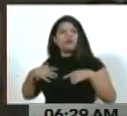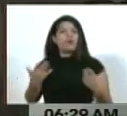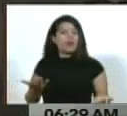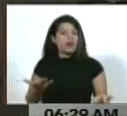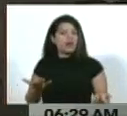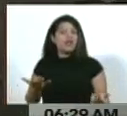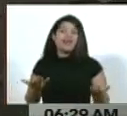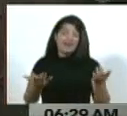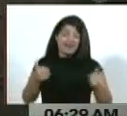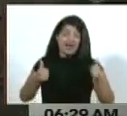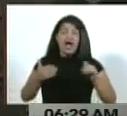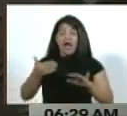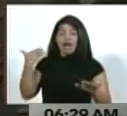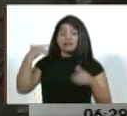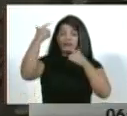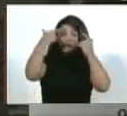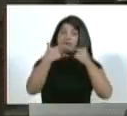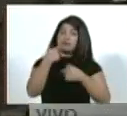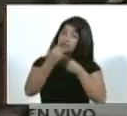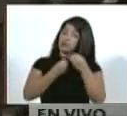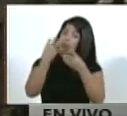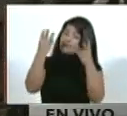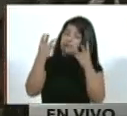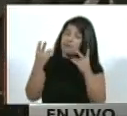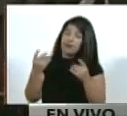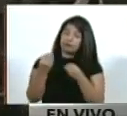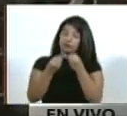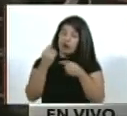¿Cuántas cosas nos hizo el comandante Hugo Chávez?